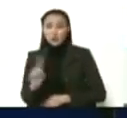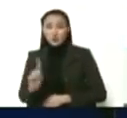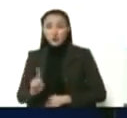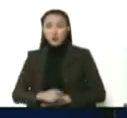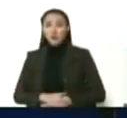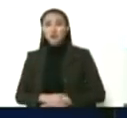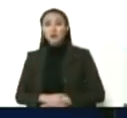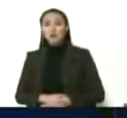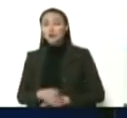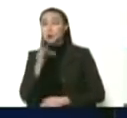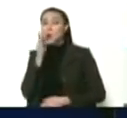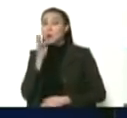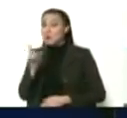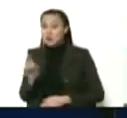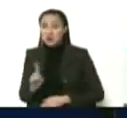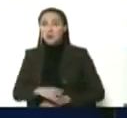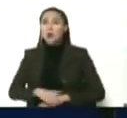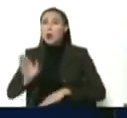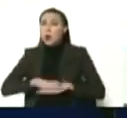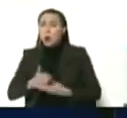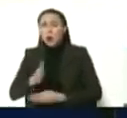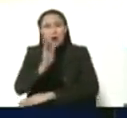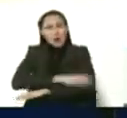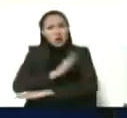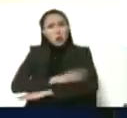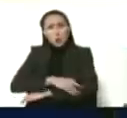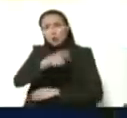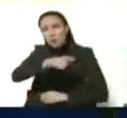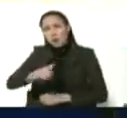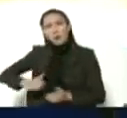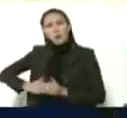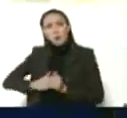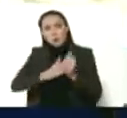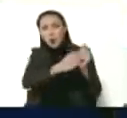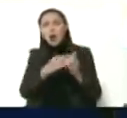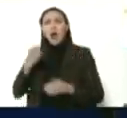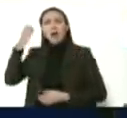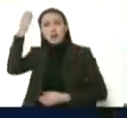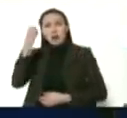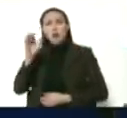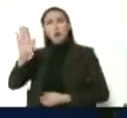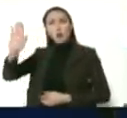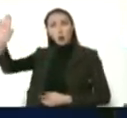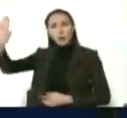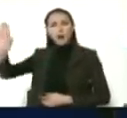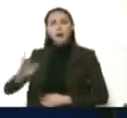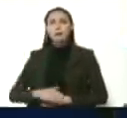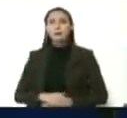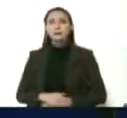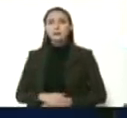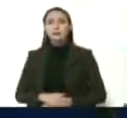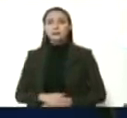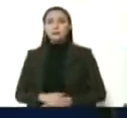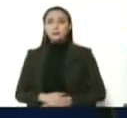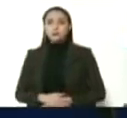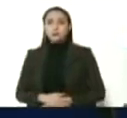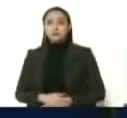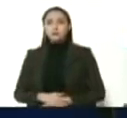La conducta de buena parte de los líderes de Europa, de